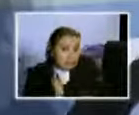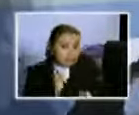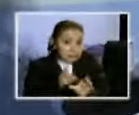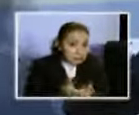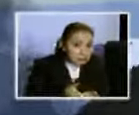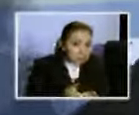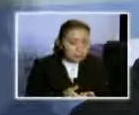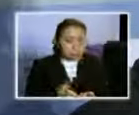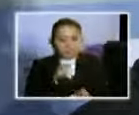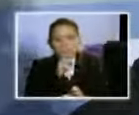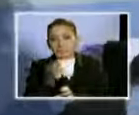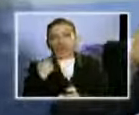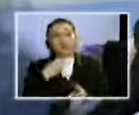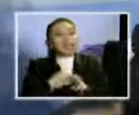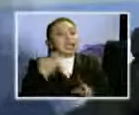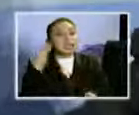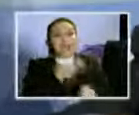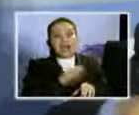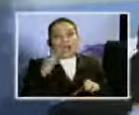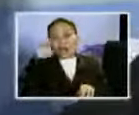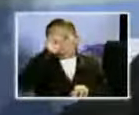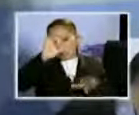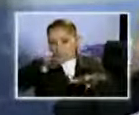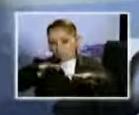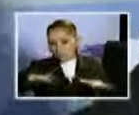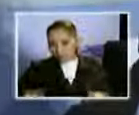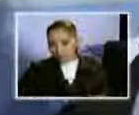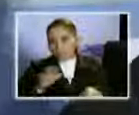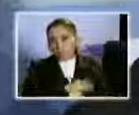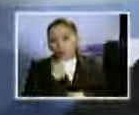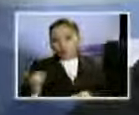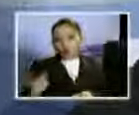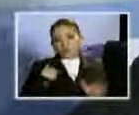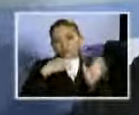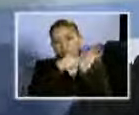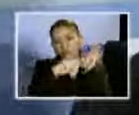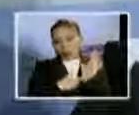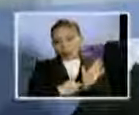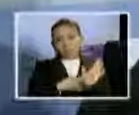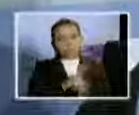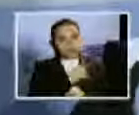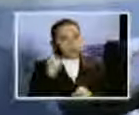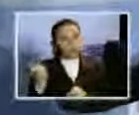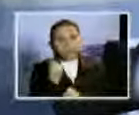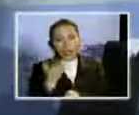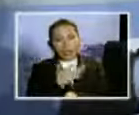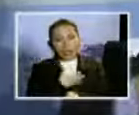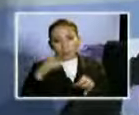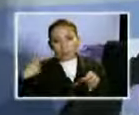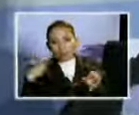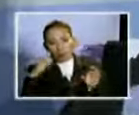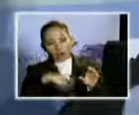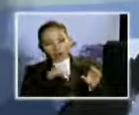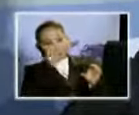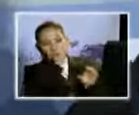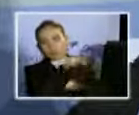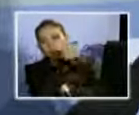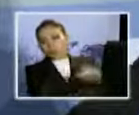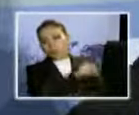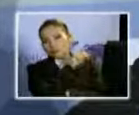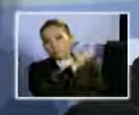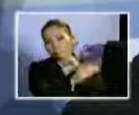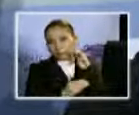inmediata. Pero ¿quién lo va a sancionar? La Asamblea General por la vía democrática. Bien. ¿Por qué tomaríamos una foto estática de